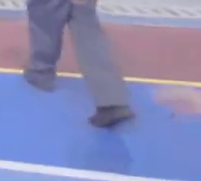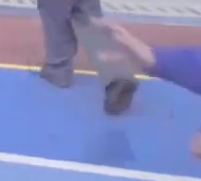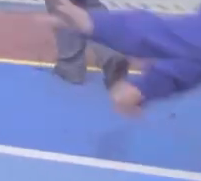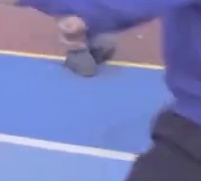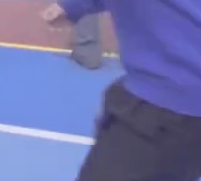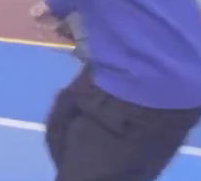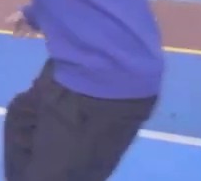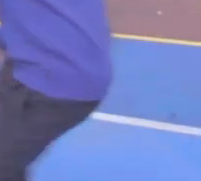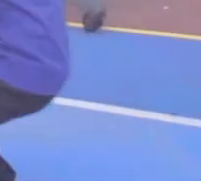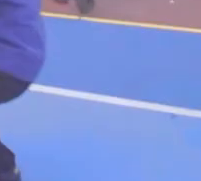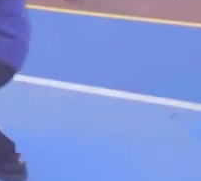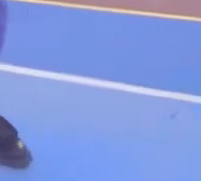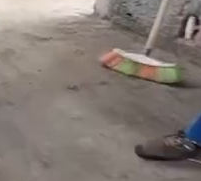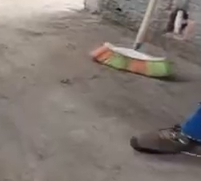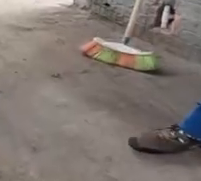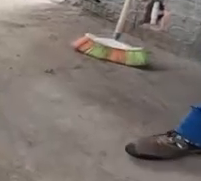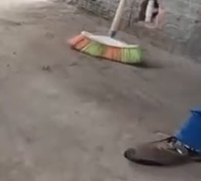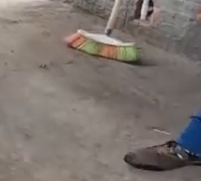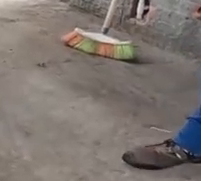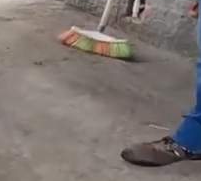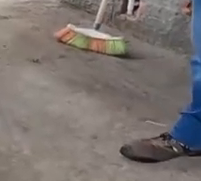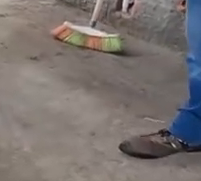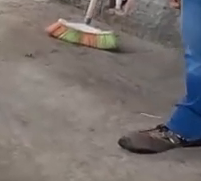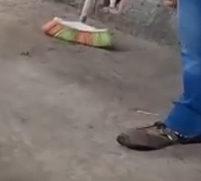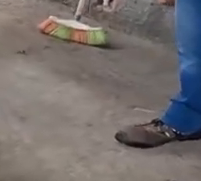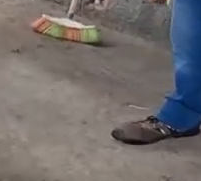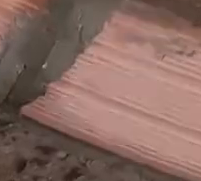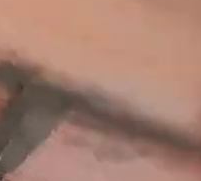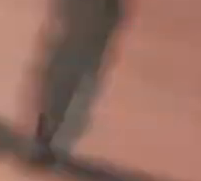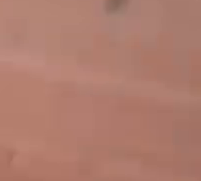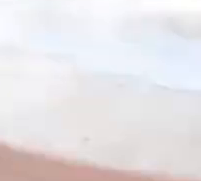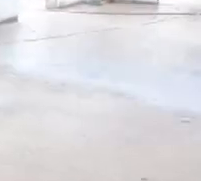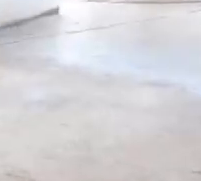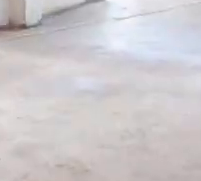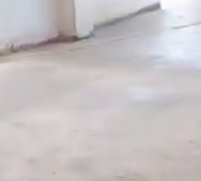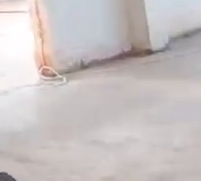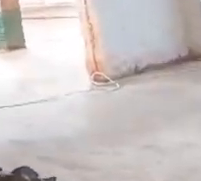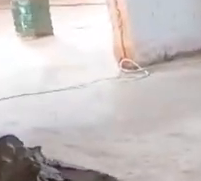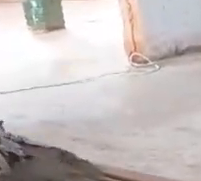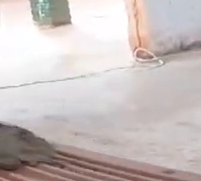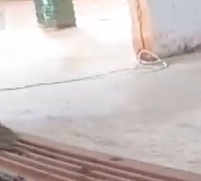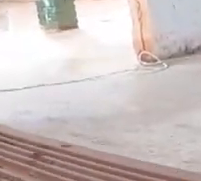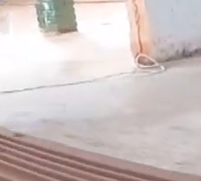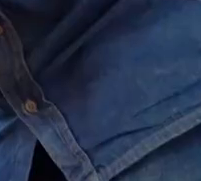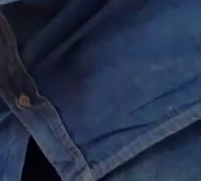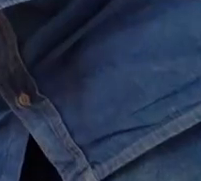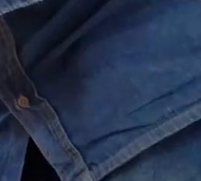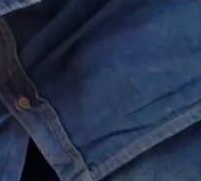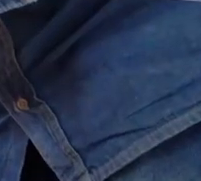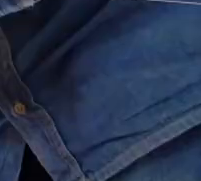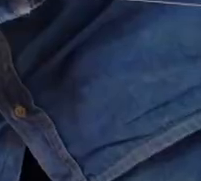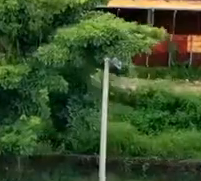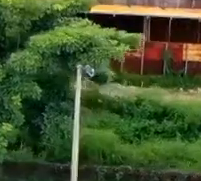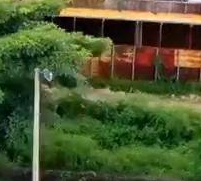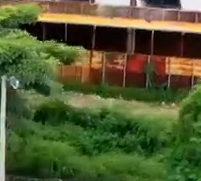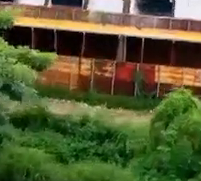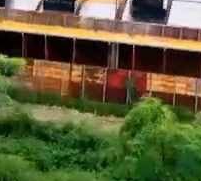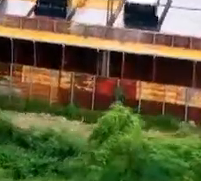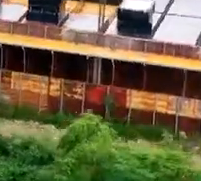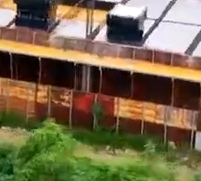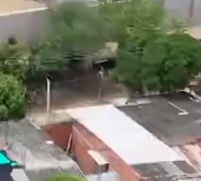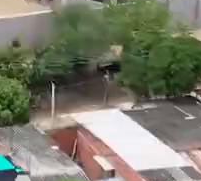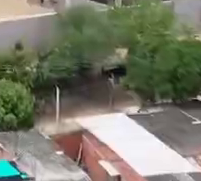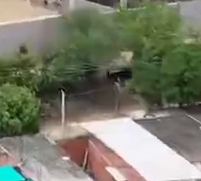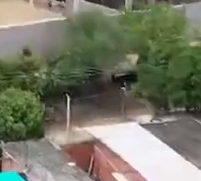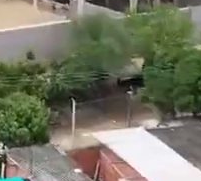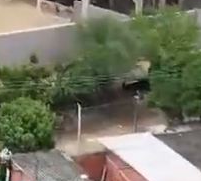gracias al trabajo del Ministerio de Educación Nacional y el Fondo de Financiamiento de la Infraestructura Educativa, ya reactivamos 230 proyectos de colegios